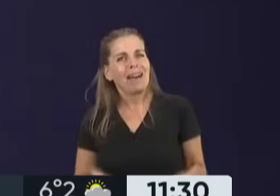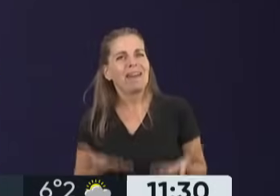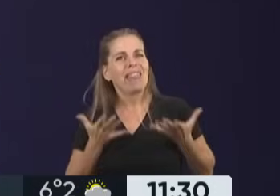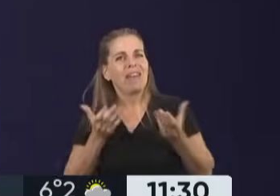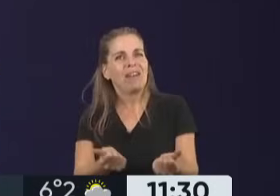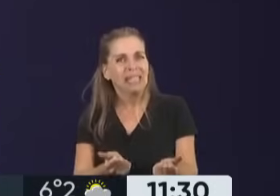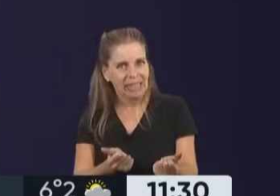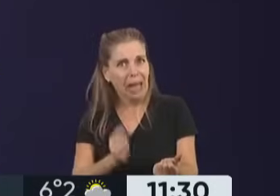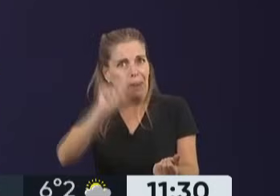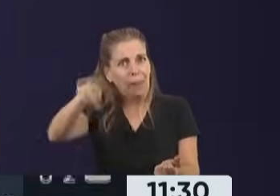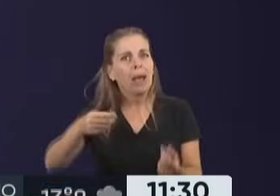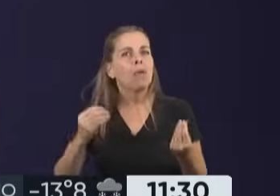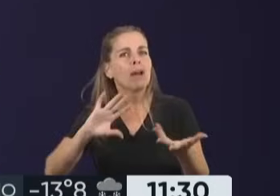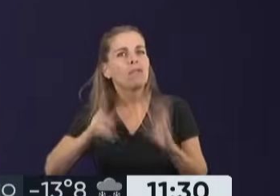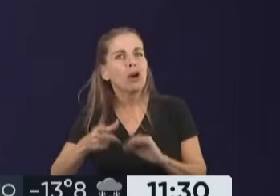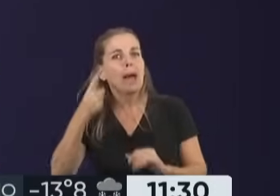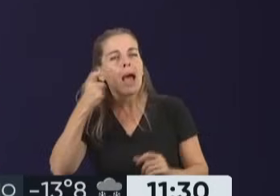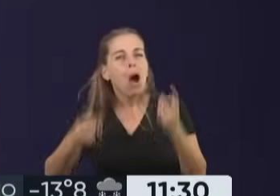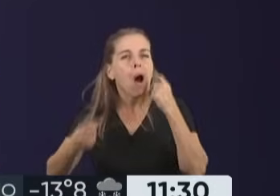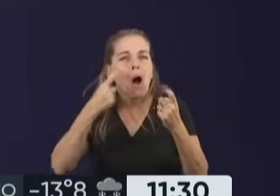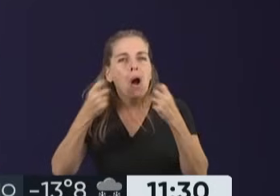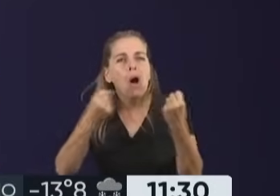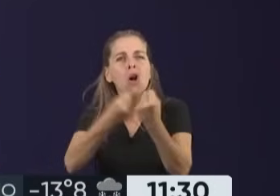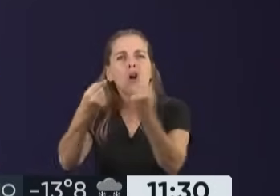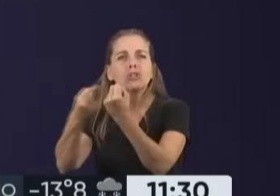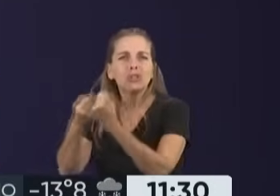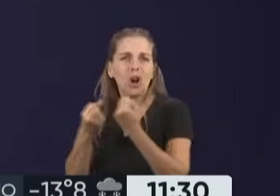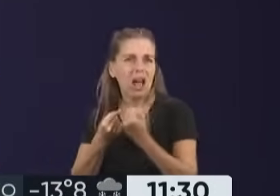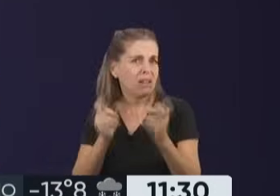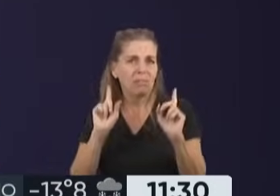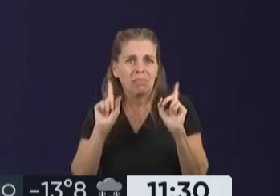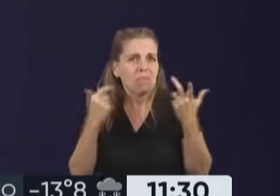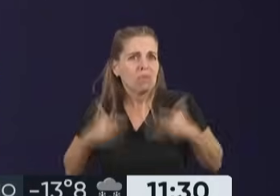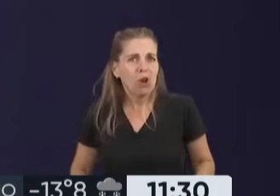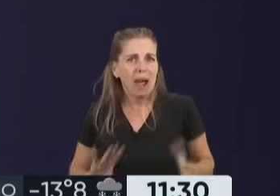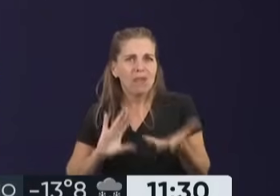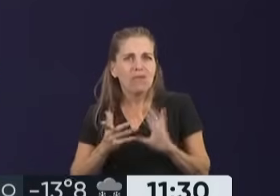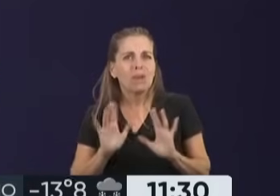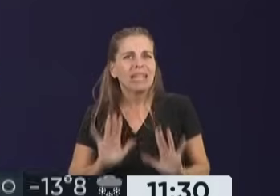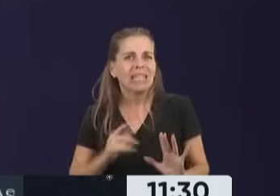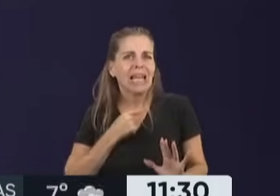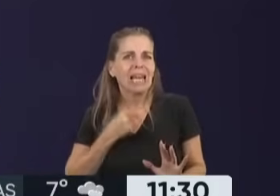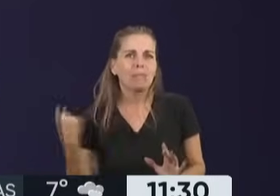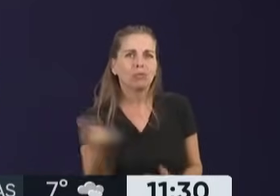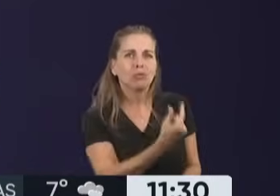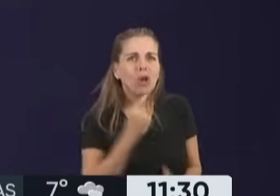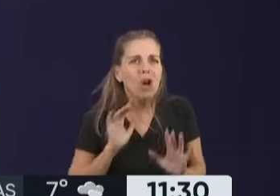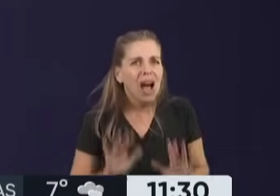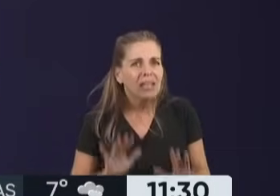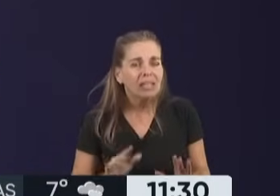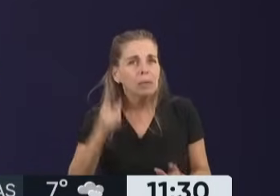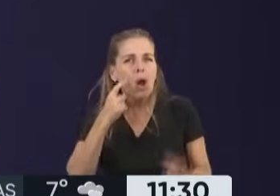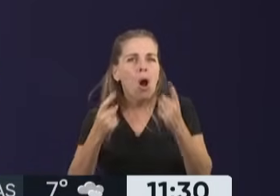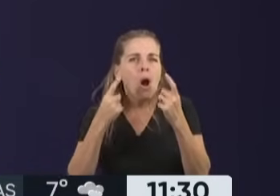también dada por las auditorías. Las auditorías son parte de esa universidad pública que queremos todos y que creo